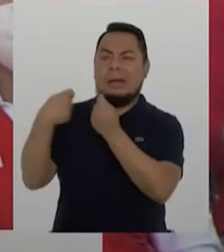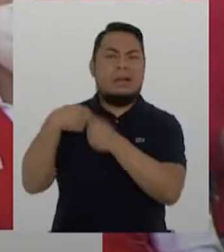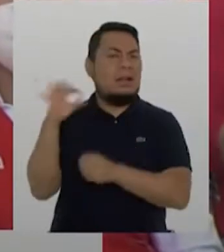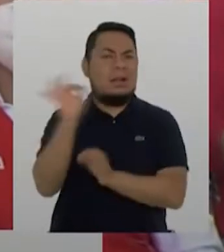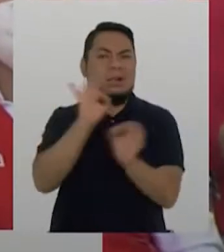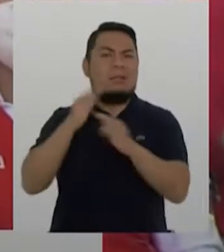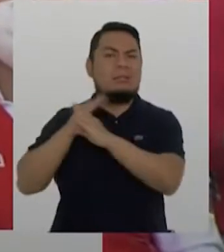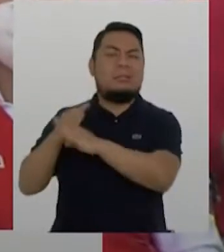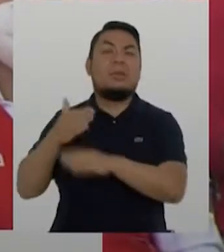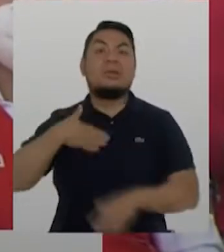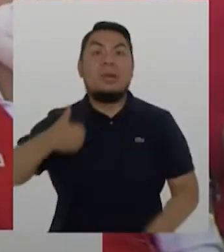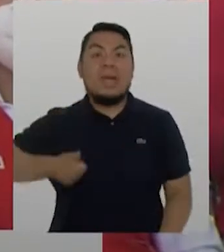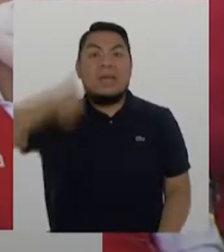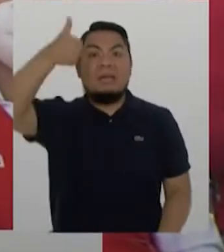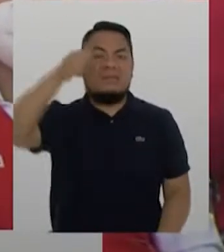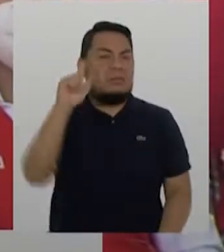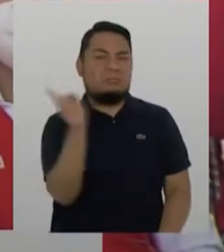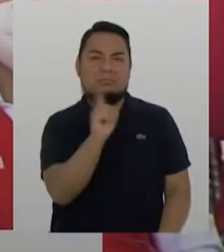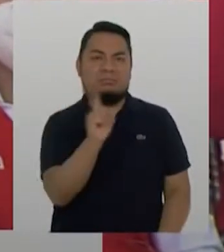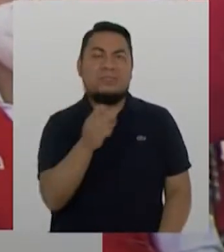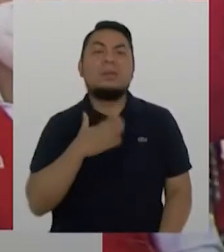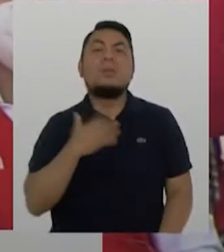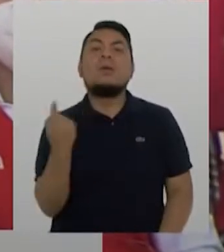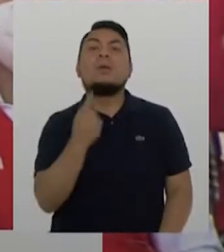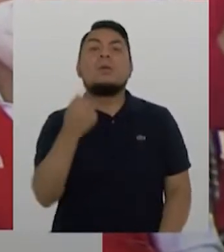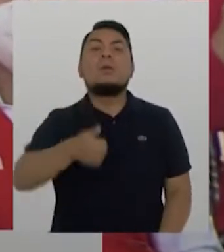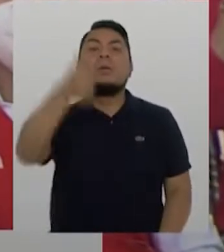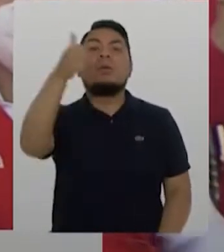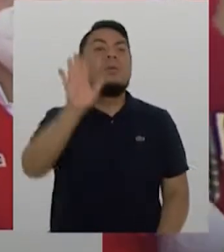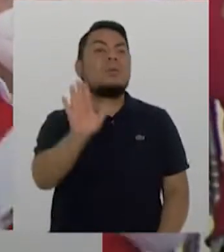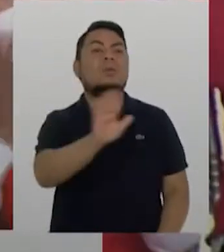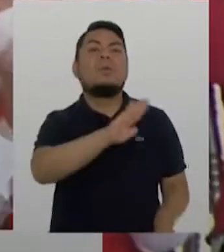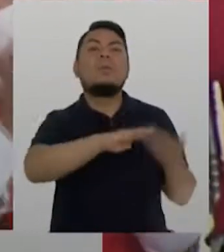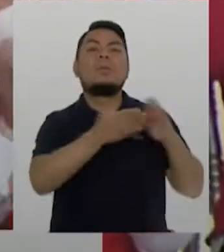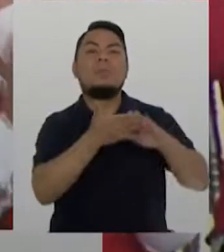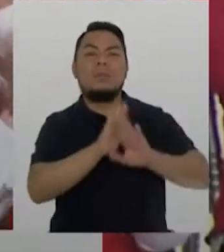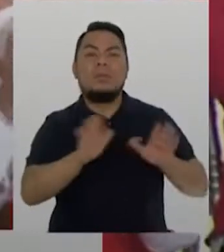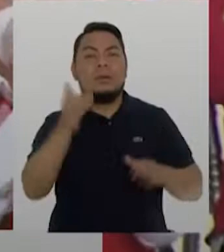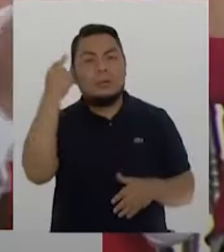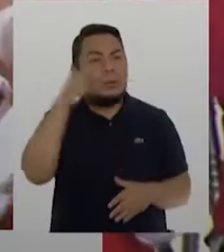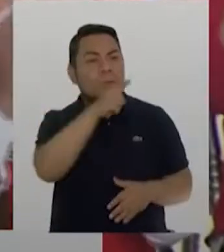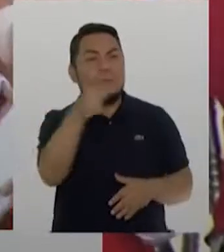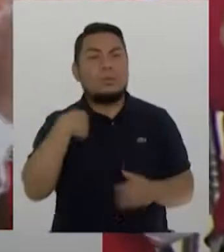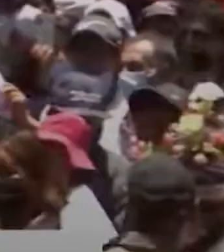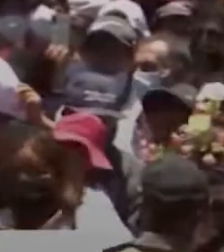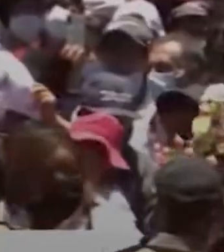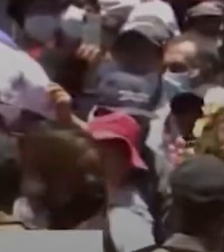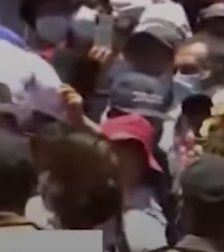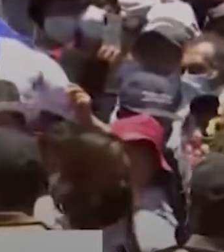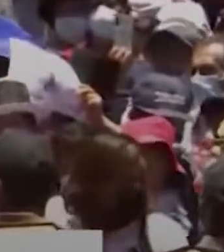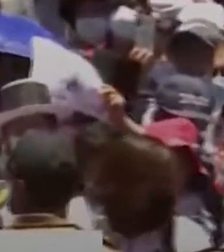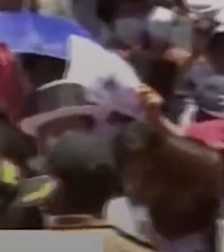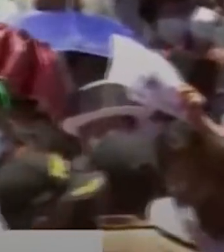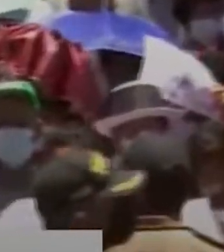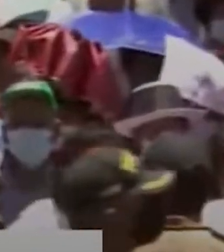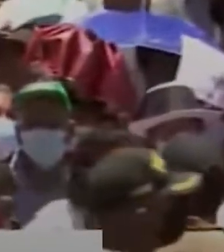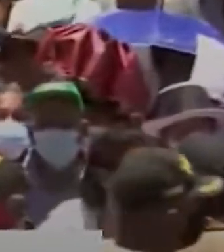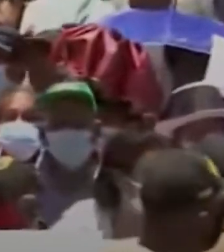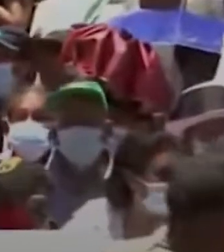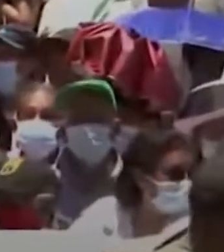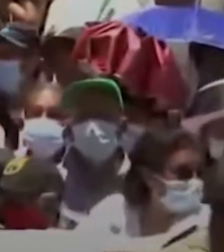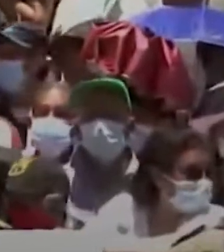no tengo jefes mi único jefe es el pueblo por ustedes estoy acá hoy junto